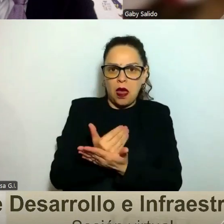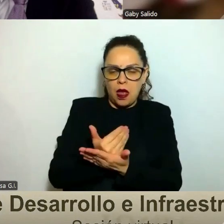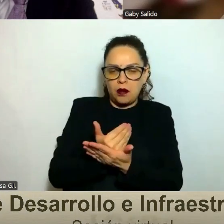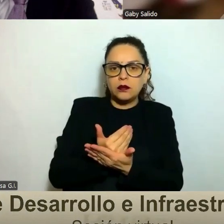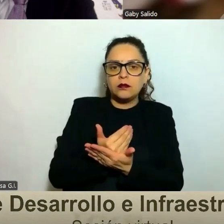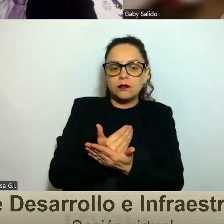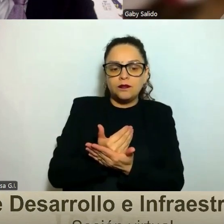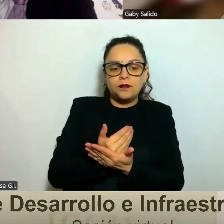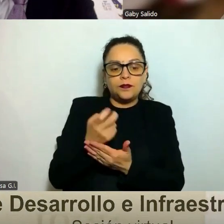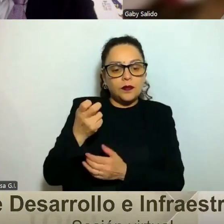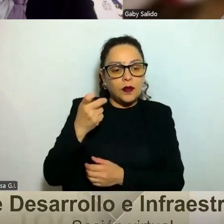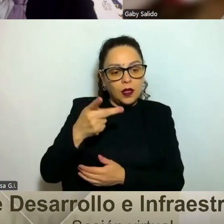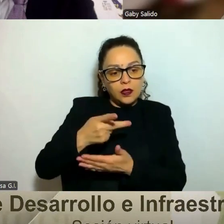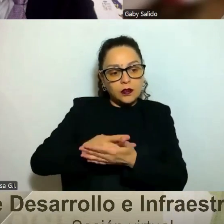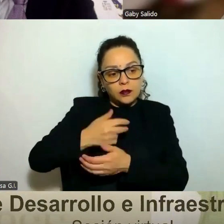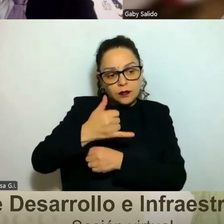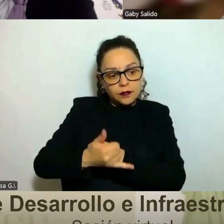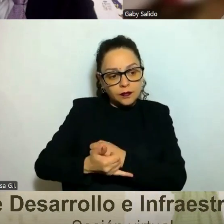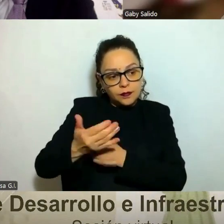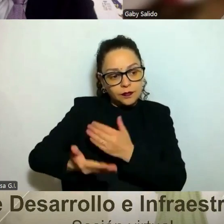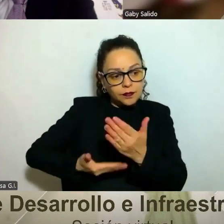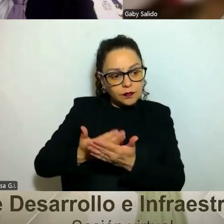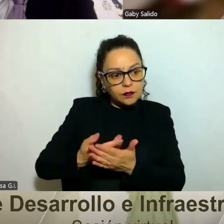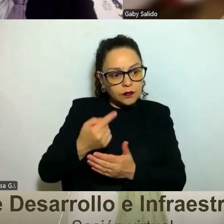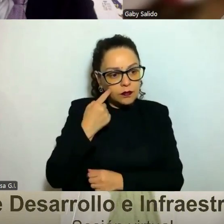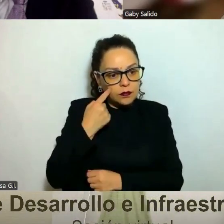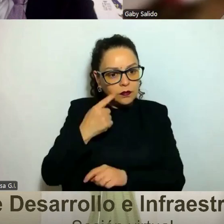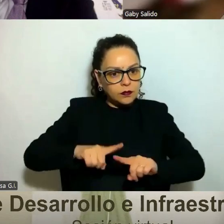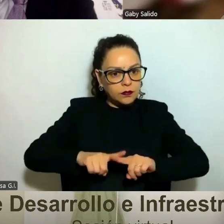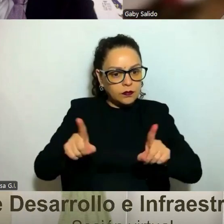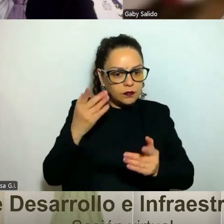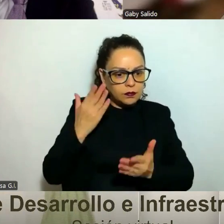que el proyecto presentado precisa una diferencia de